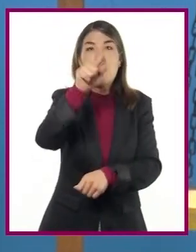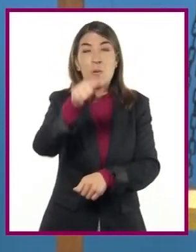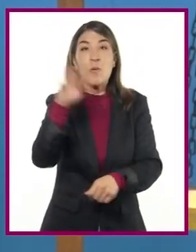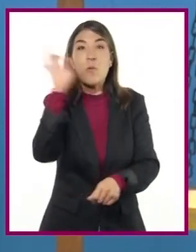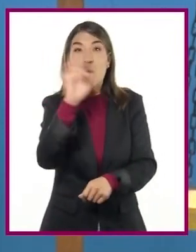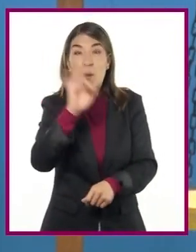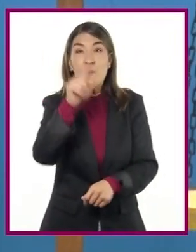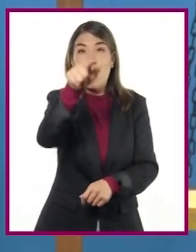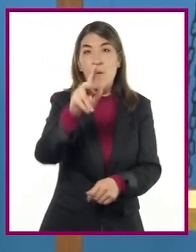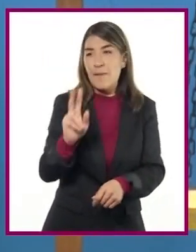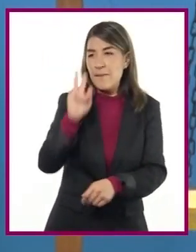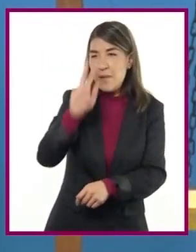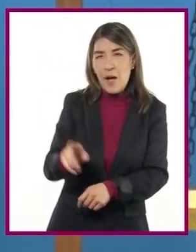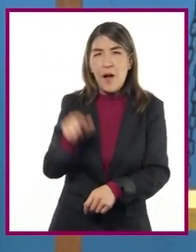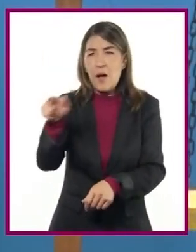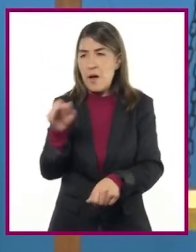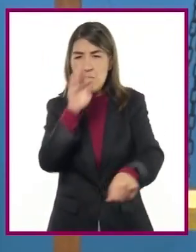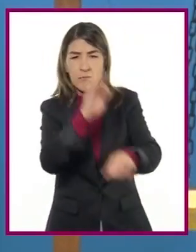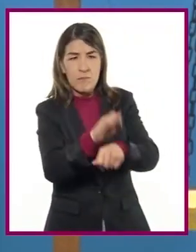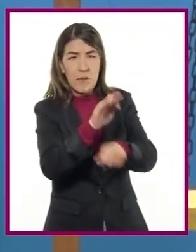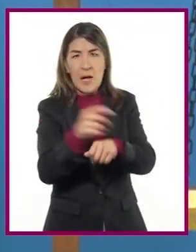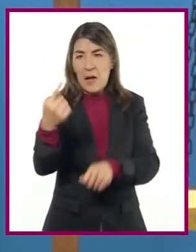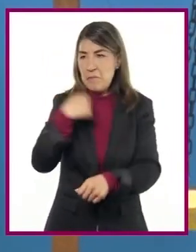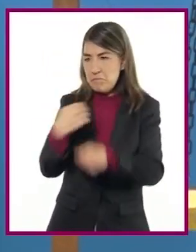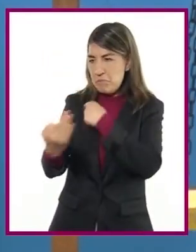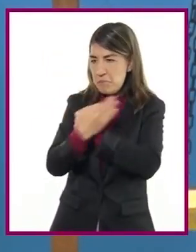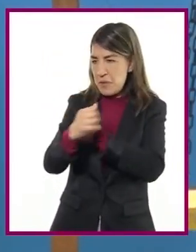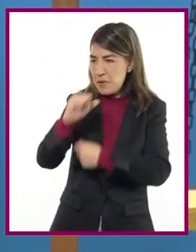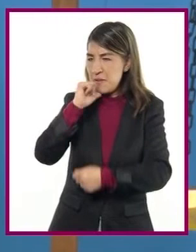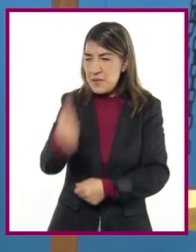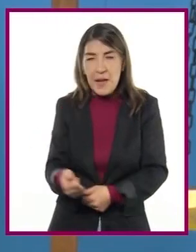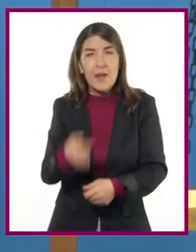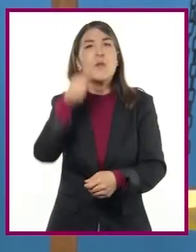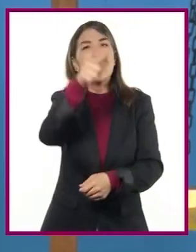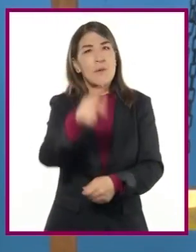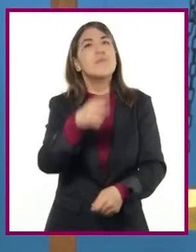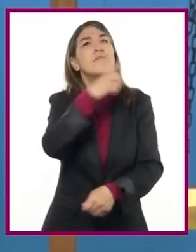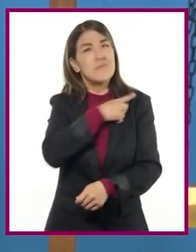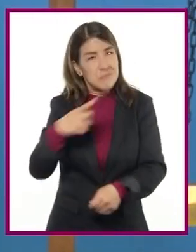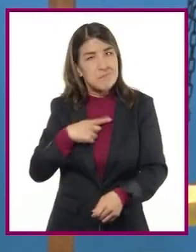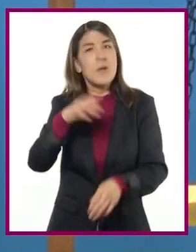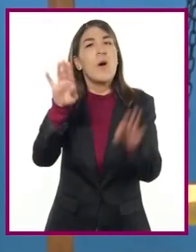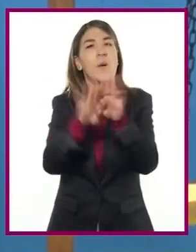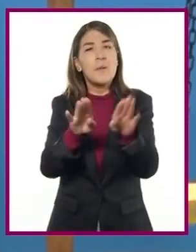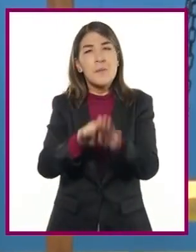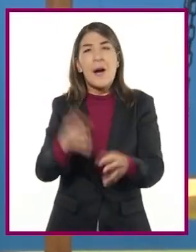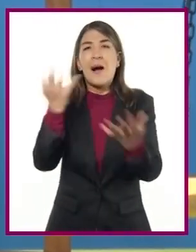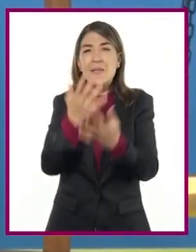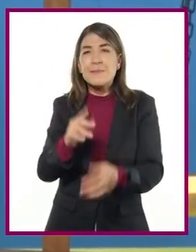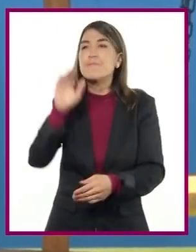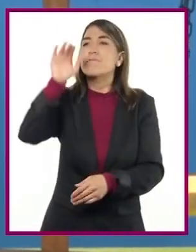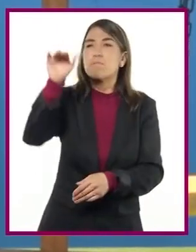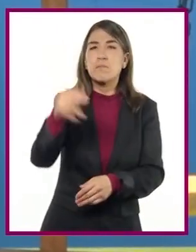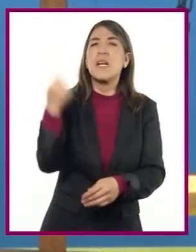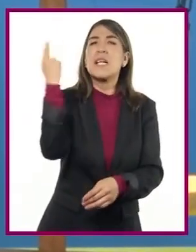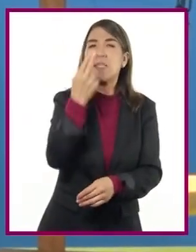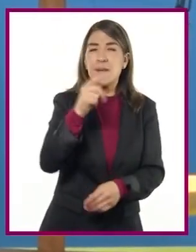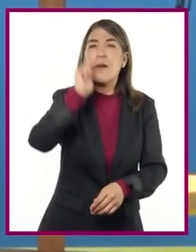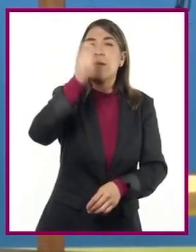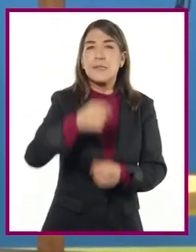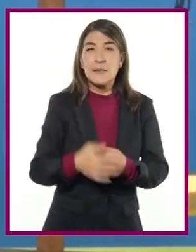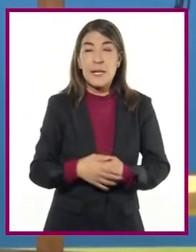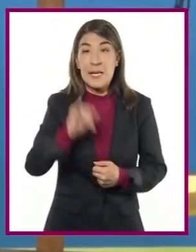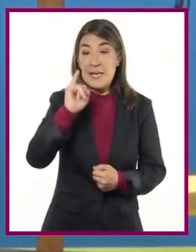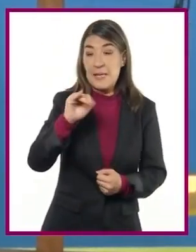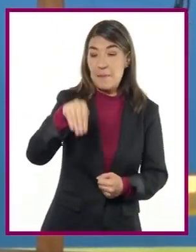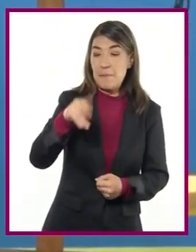cuando existe una situación de injusticia en la atención a una de las partes, pues es muy necesario entender que el